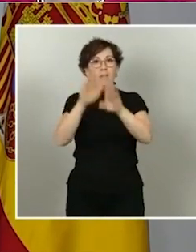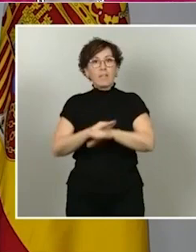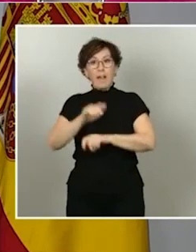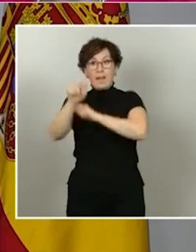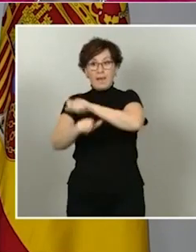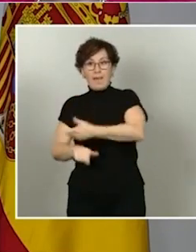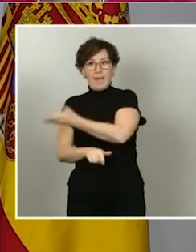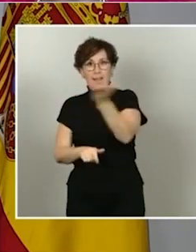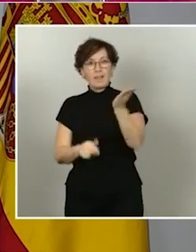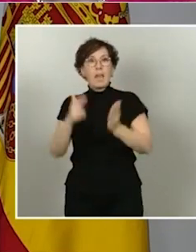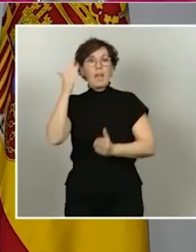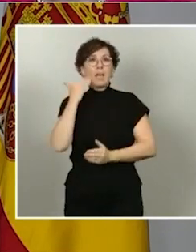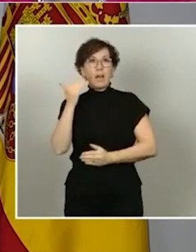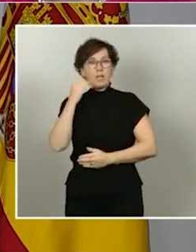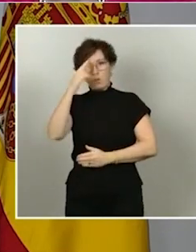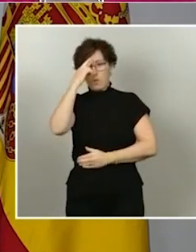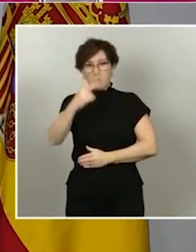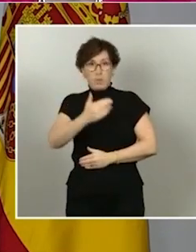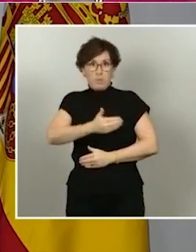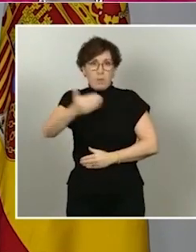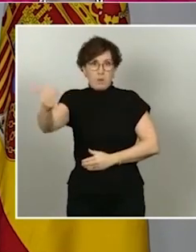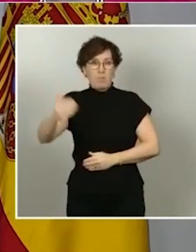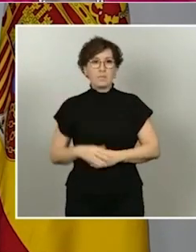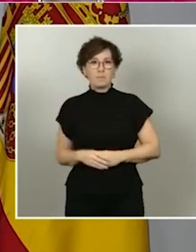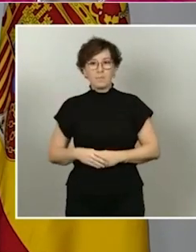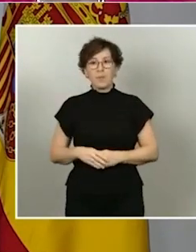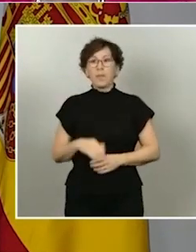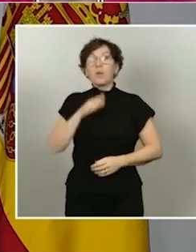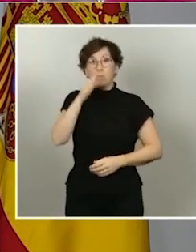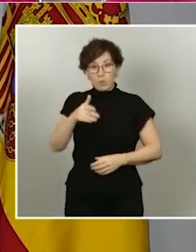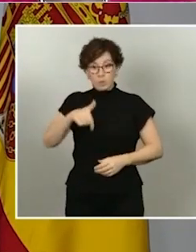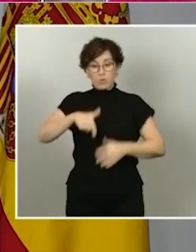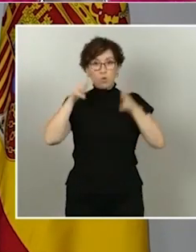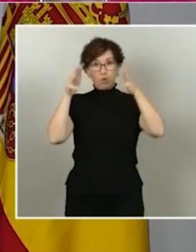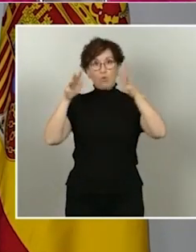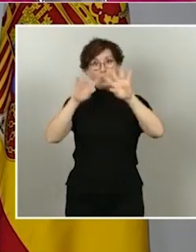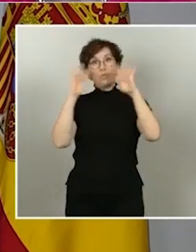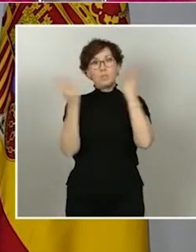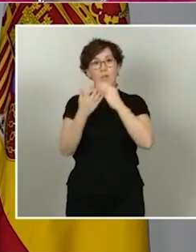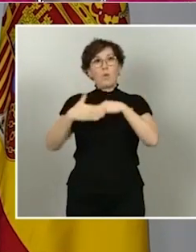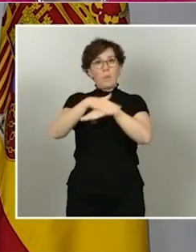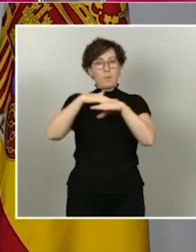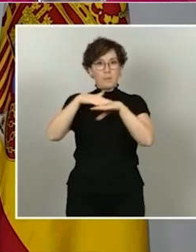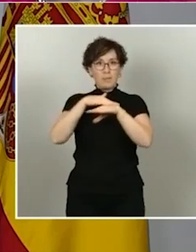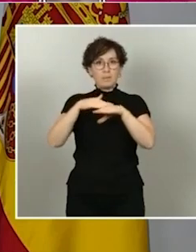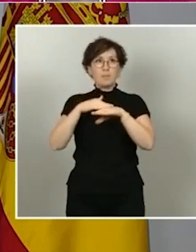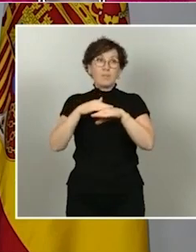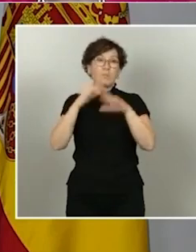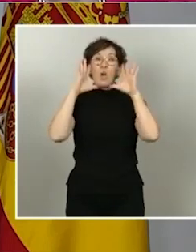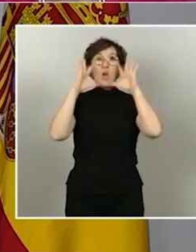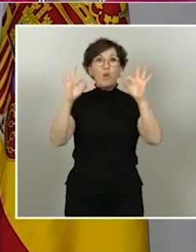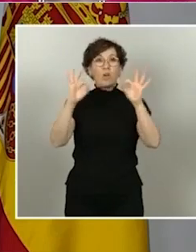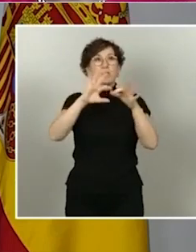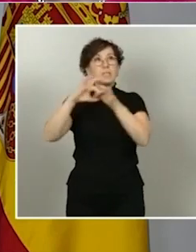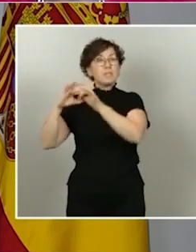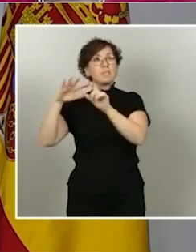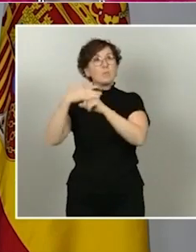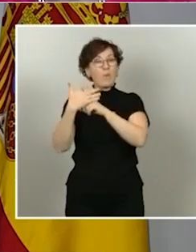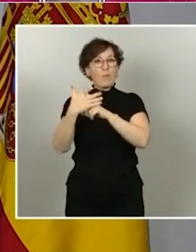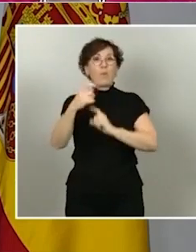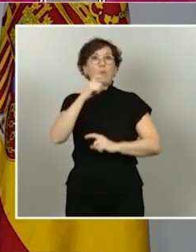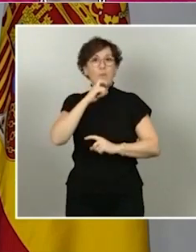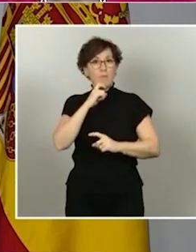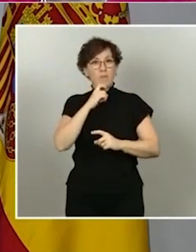servicio de los ciudadanos, porque la Guardia Civil, hay que decirlo y usted lo sabe, llevamos 176 años de historia y nosotros nos debemos a los